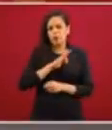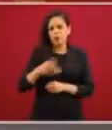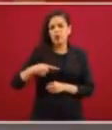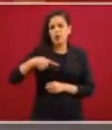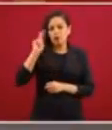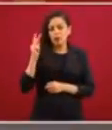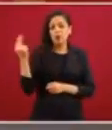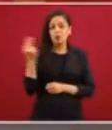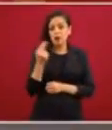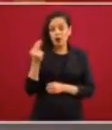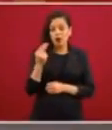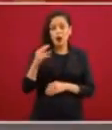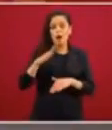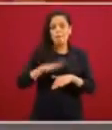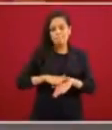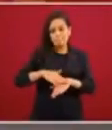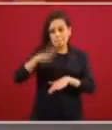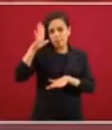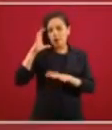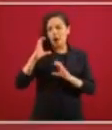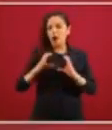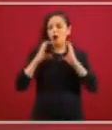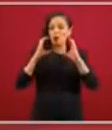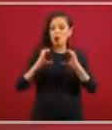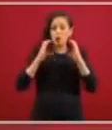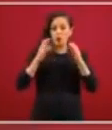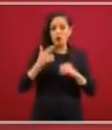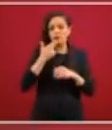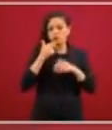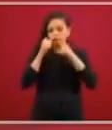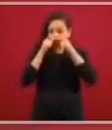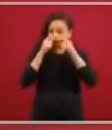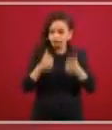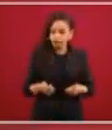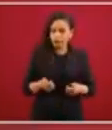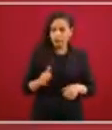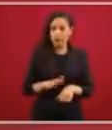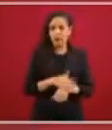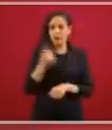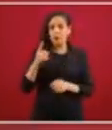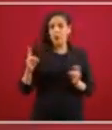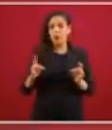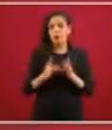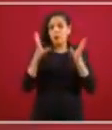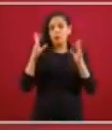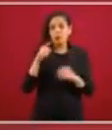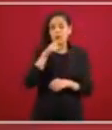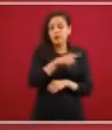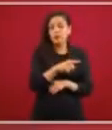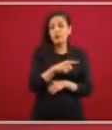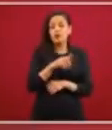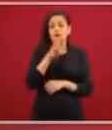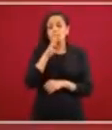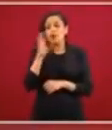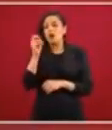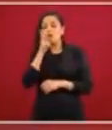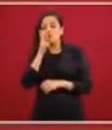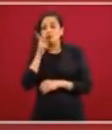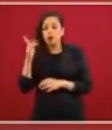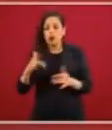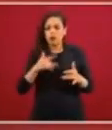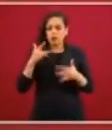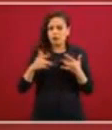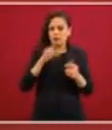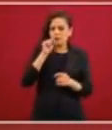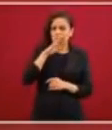una mayor precaución si uno de los antiguos cónyuges presentara síntomas, pues desde luego está moral,